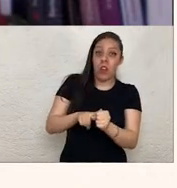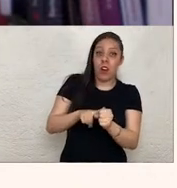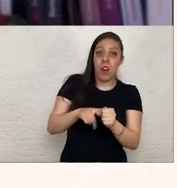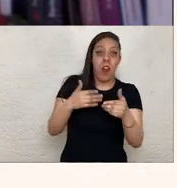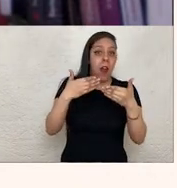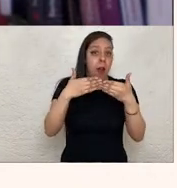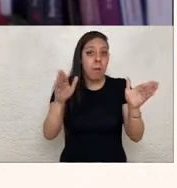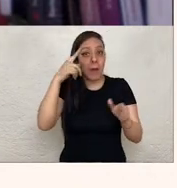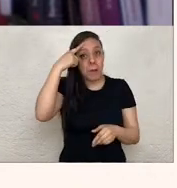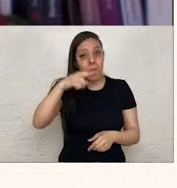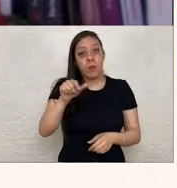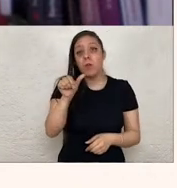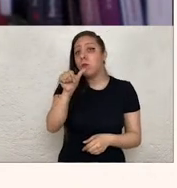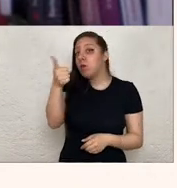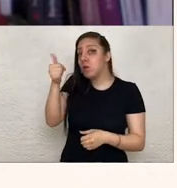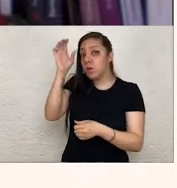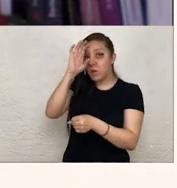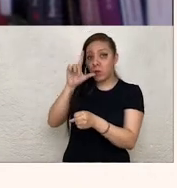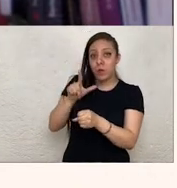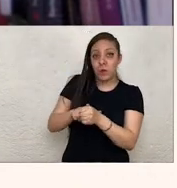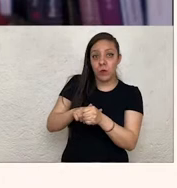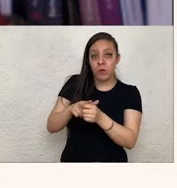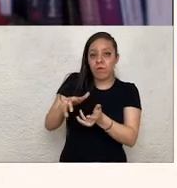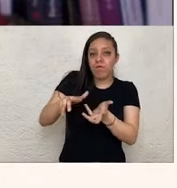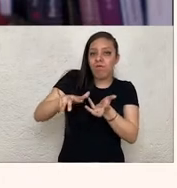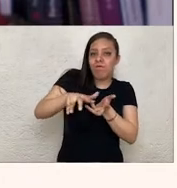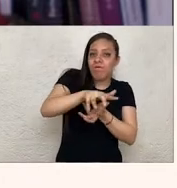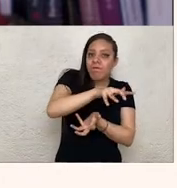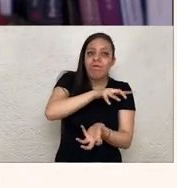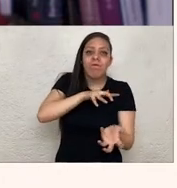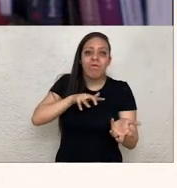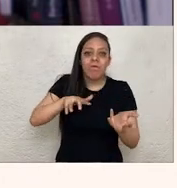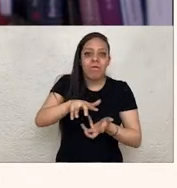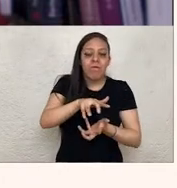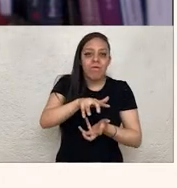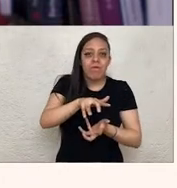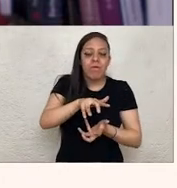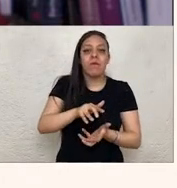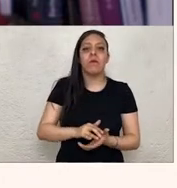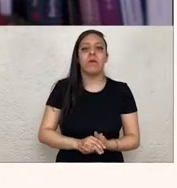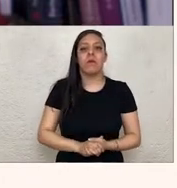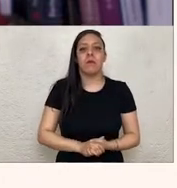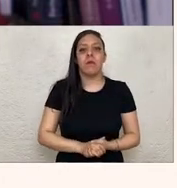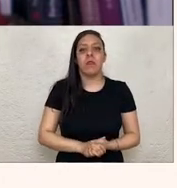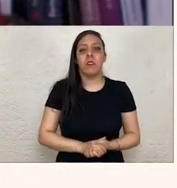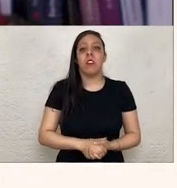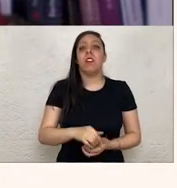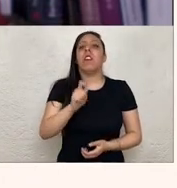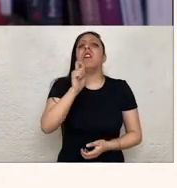abrieran a las otras, ¿no? El que hubiera una especie de,